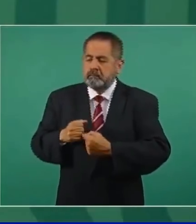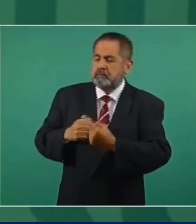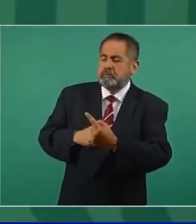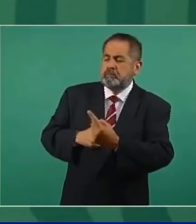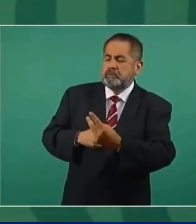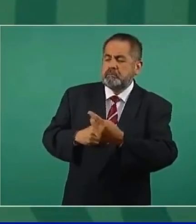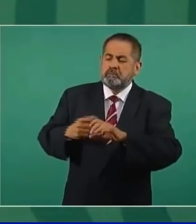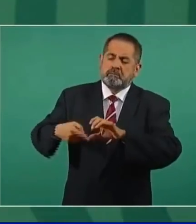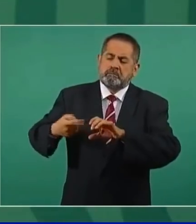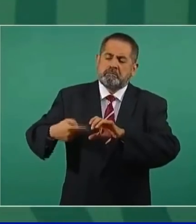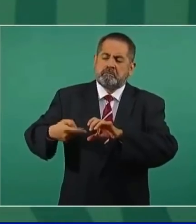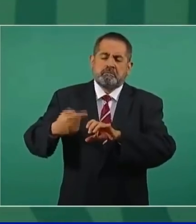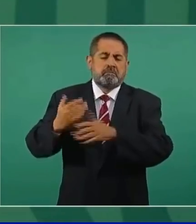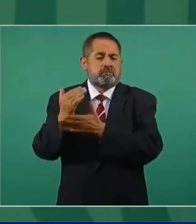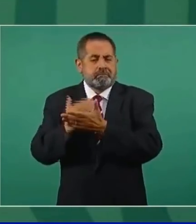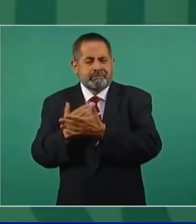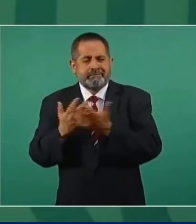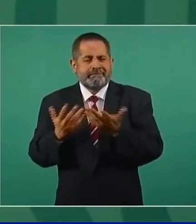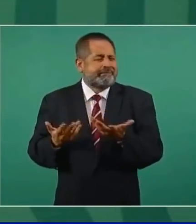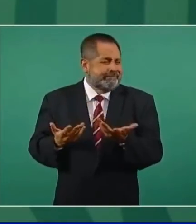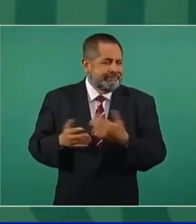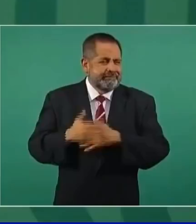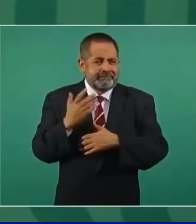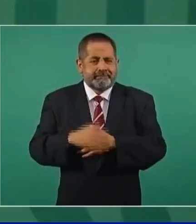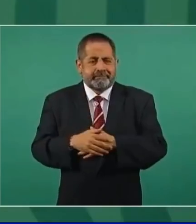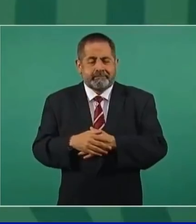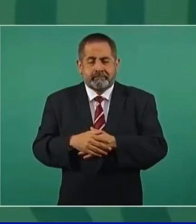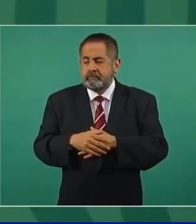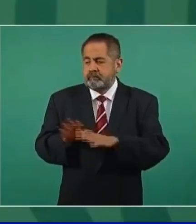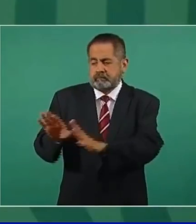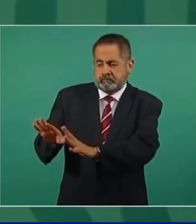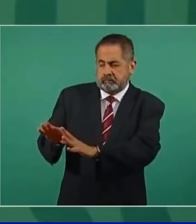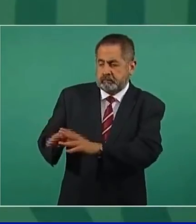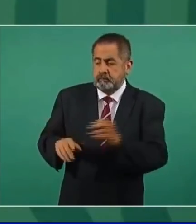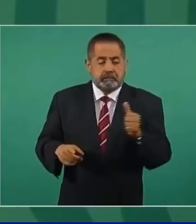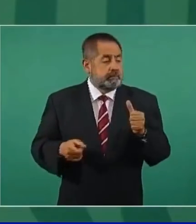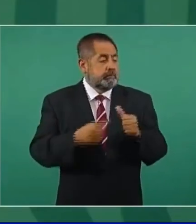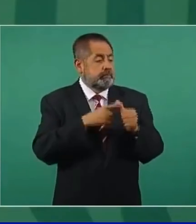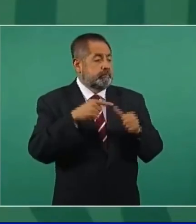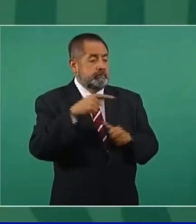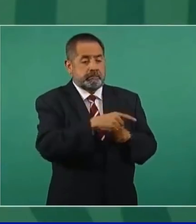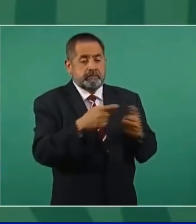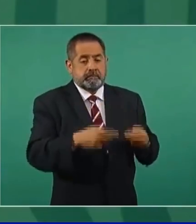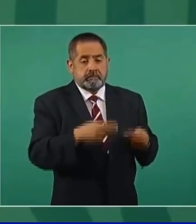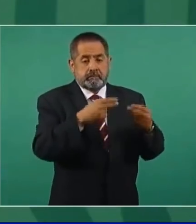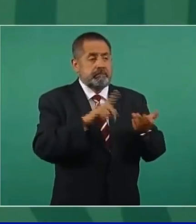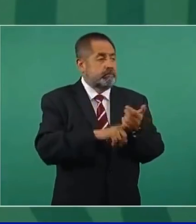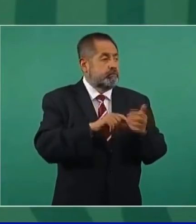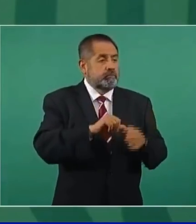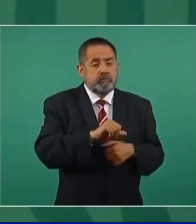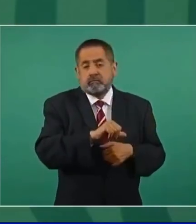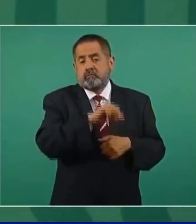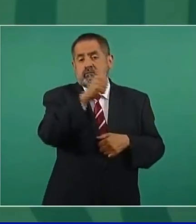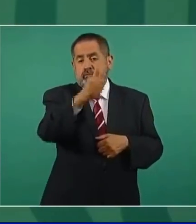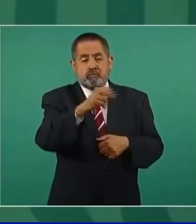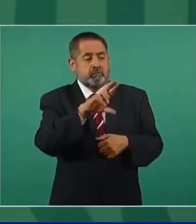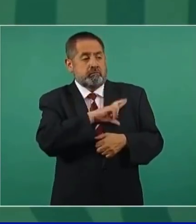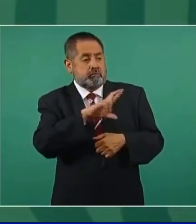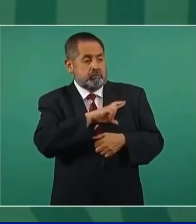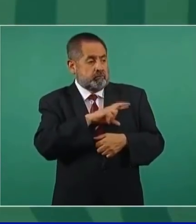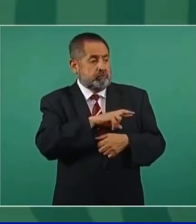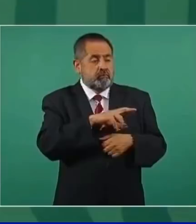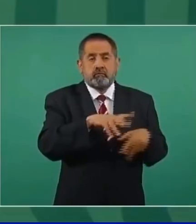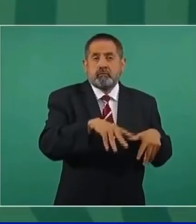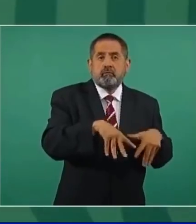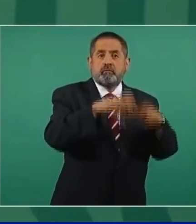turbinas, porque les dan preferencia o les daban preferencia a las